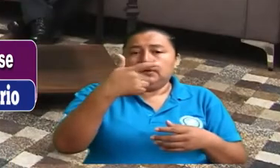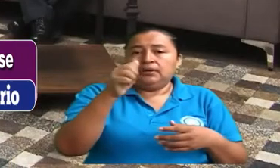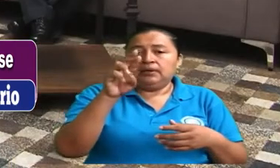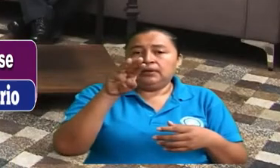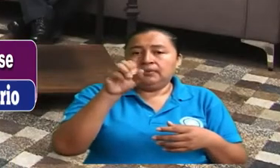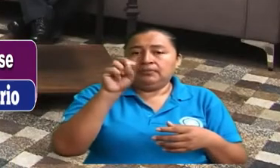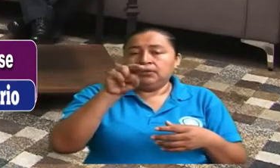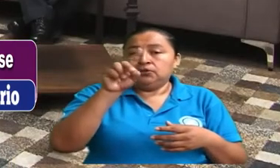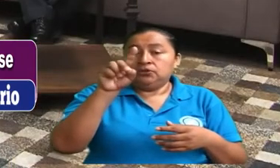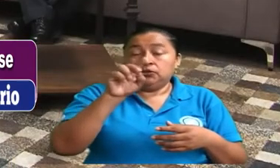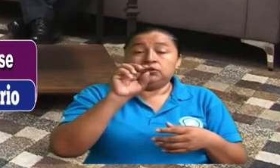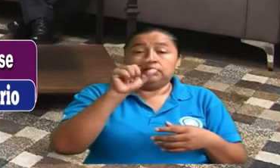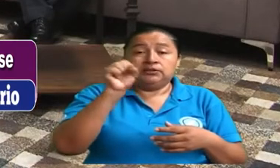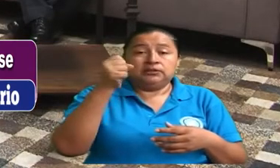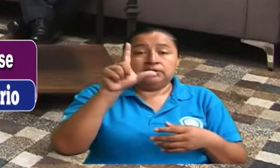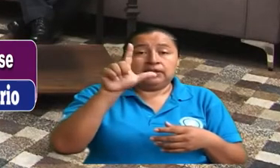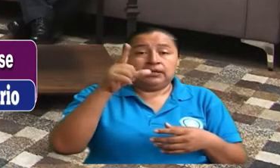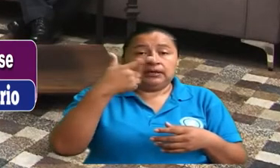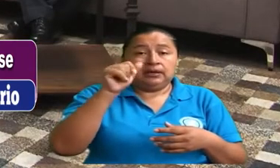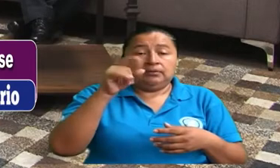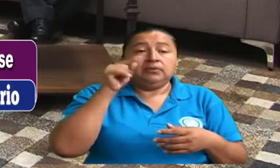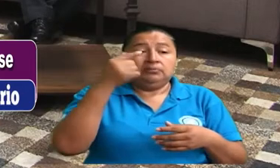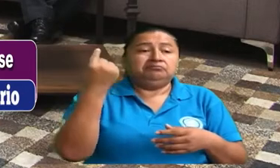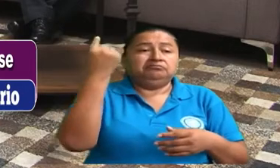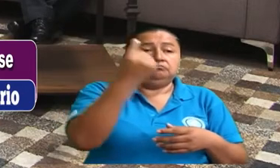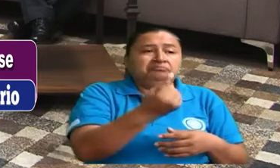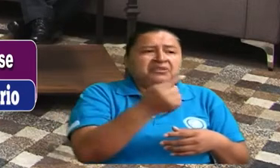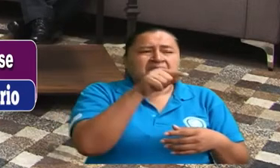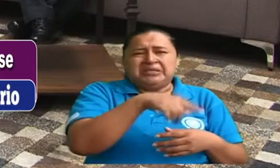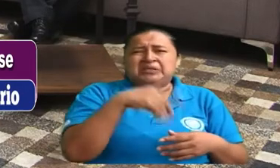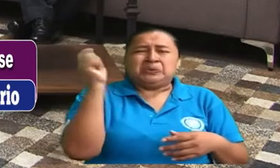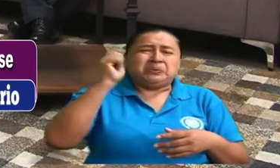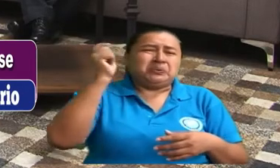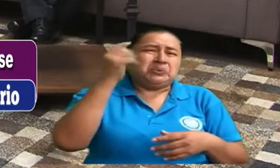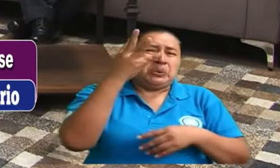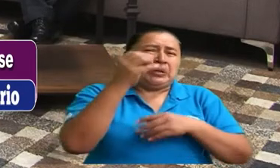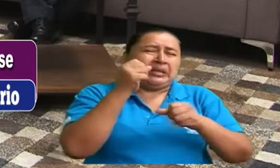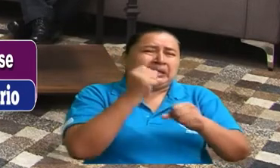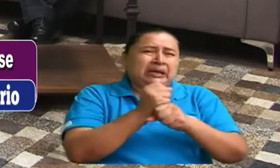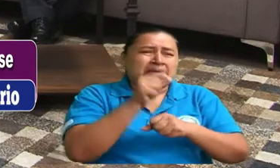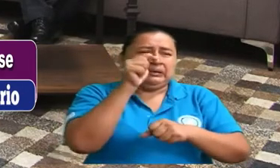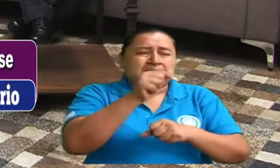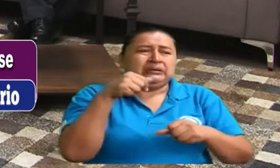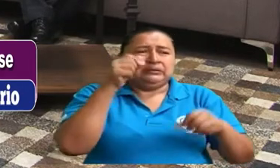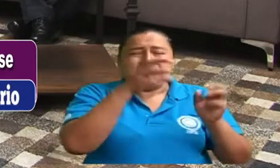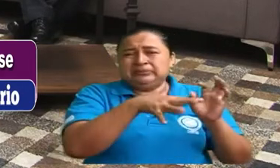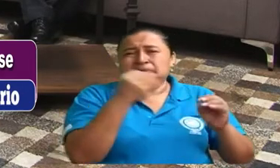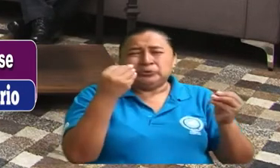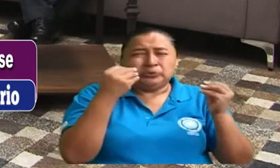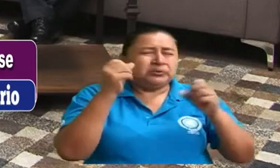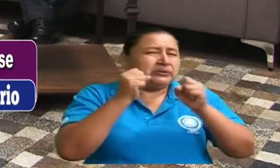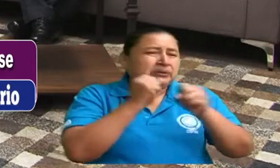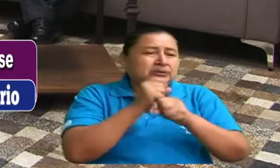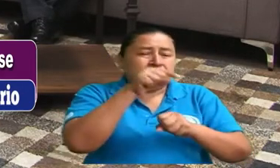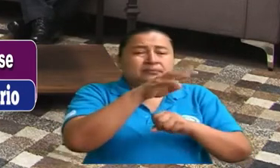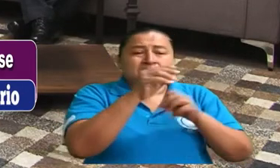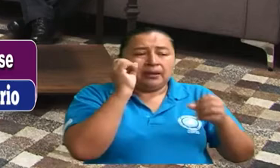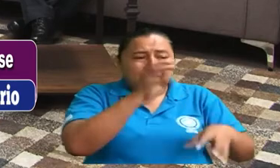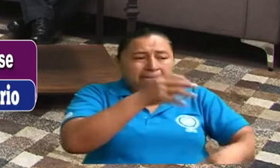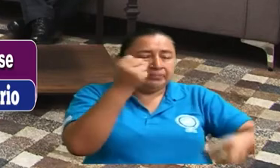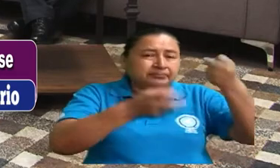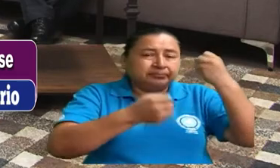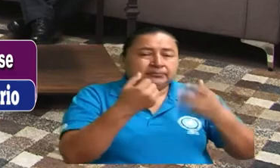el Sopilote. Llegó, tiene más de 40 años, estuvo metido en el vertedero de la Chureca. Entonces,